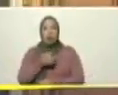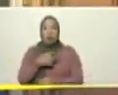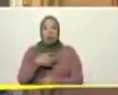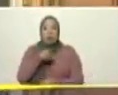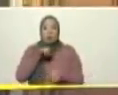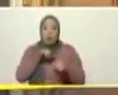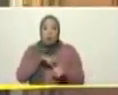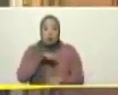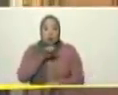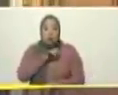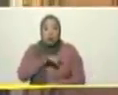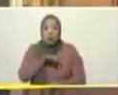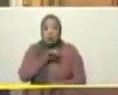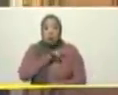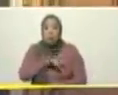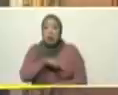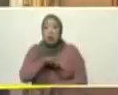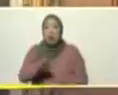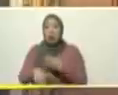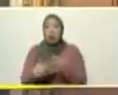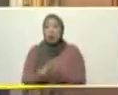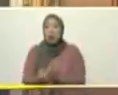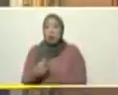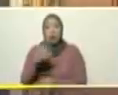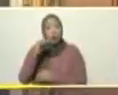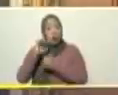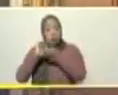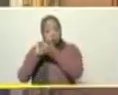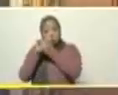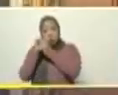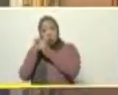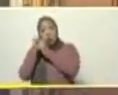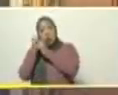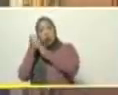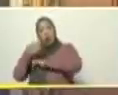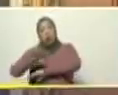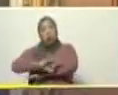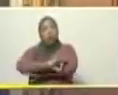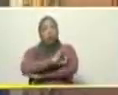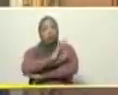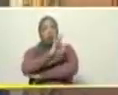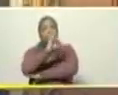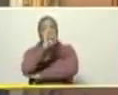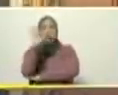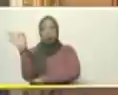de no dormir, de pasar en vela toda la madrugada,